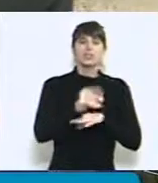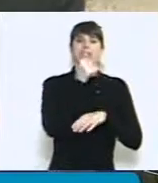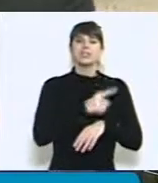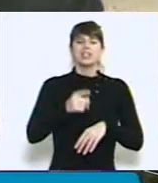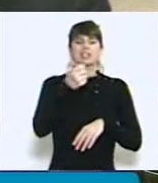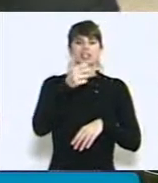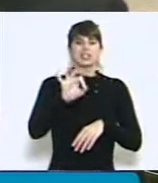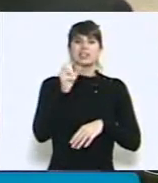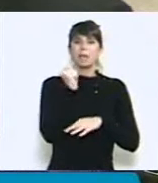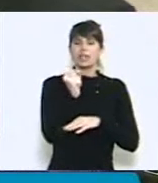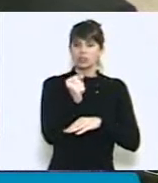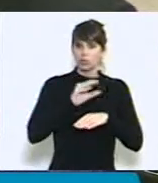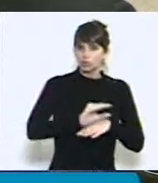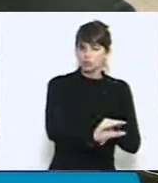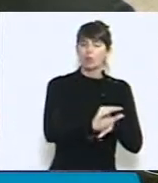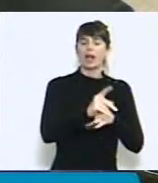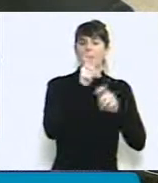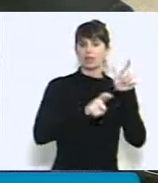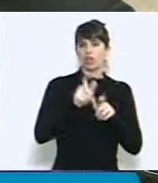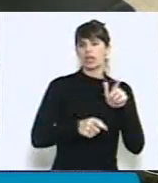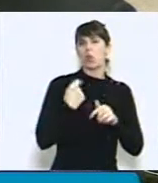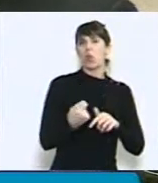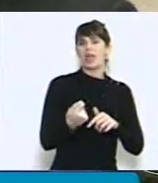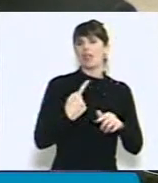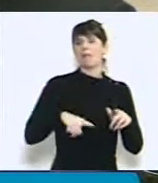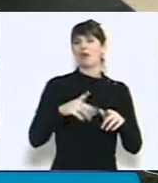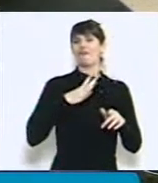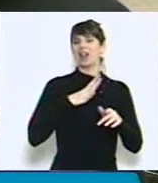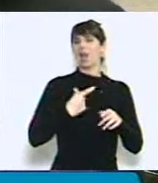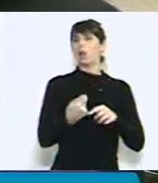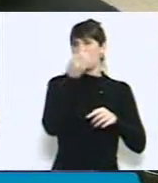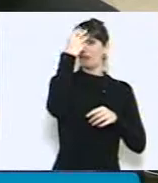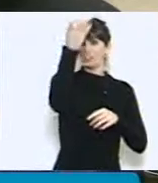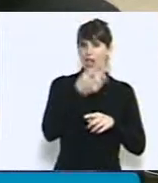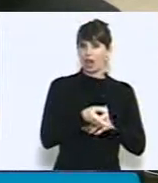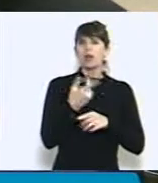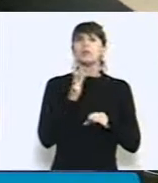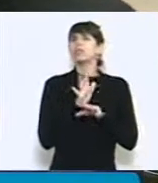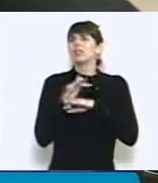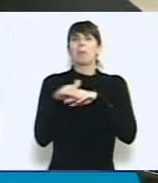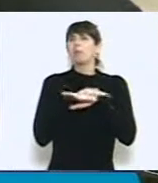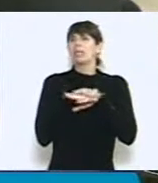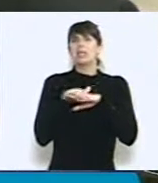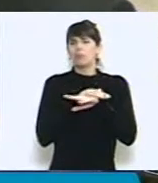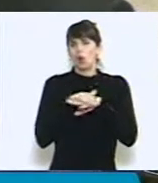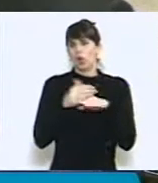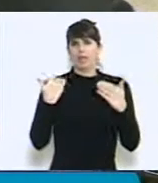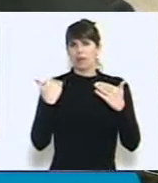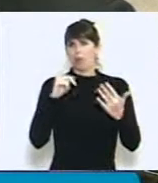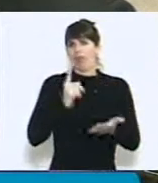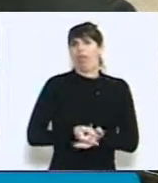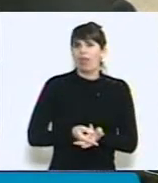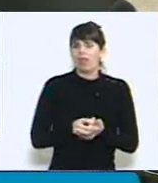los jubilados sin cobertura. Era lo mínimo indispensable que se podía plantear en momentos de